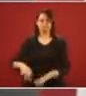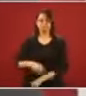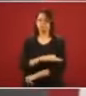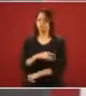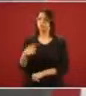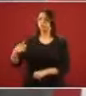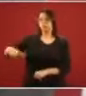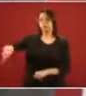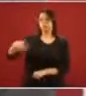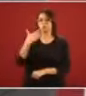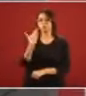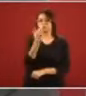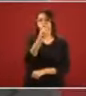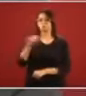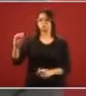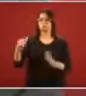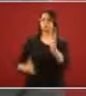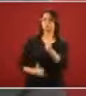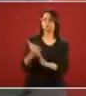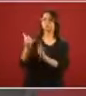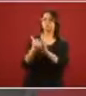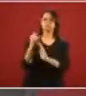muy buenas instalaciones,